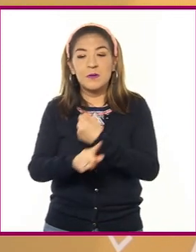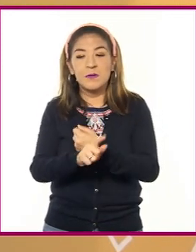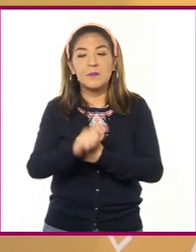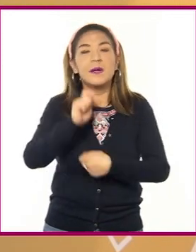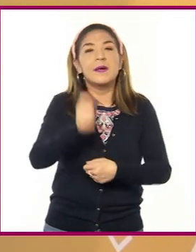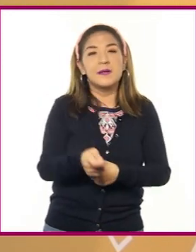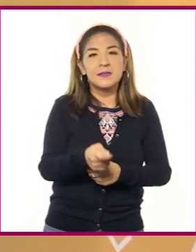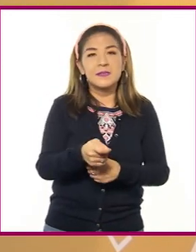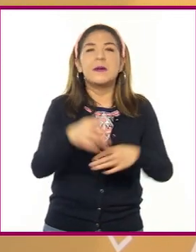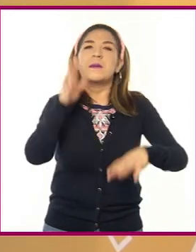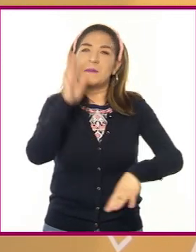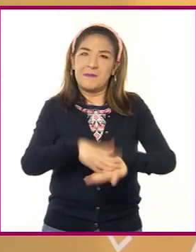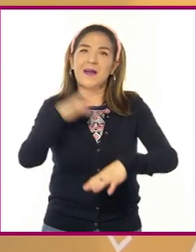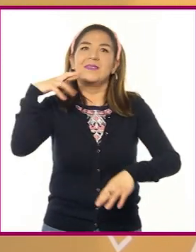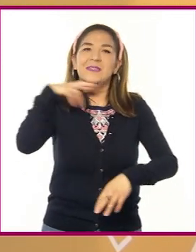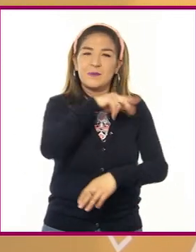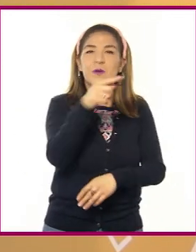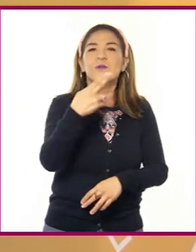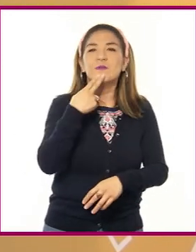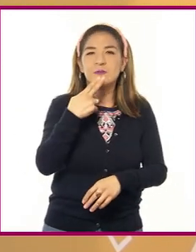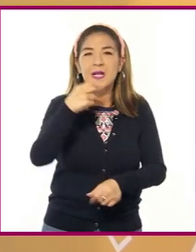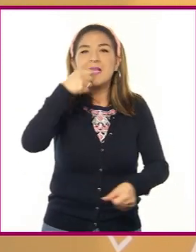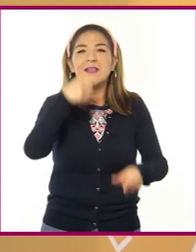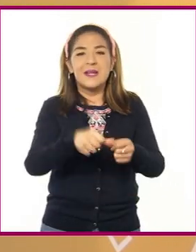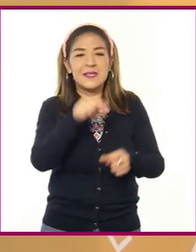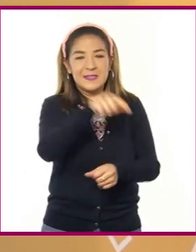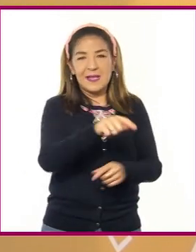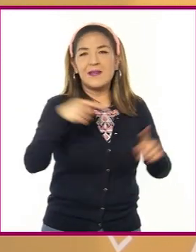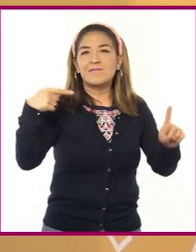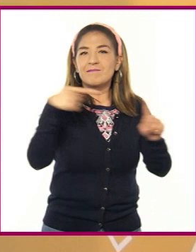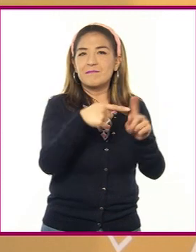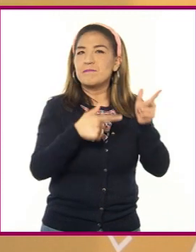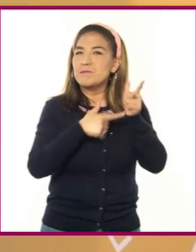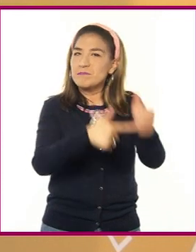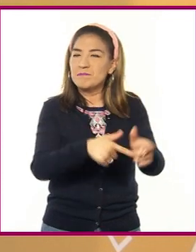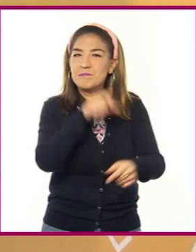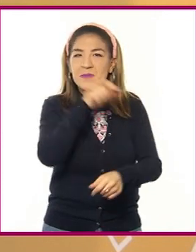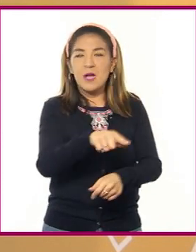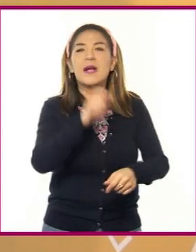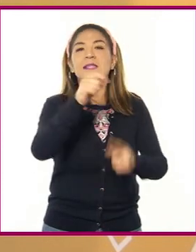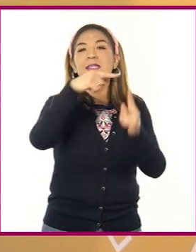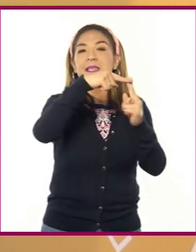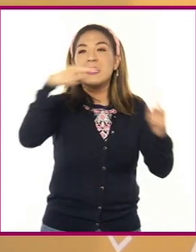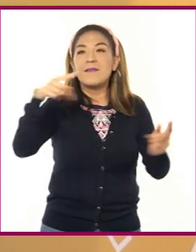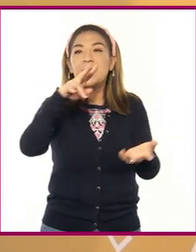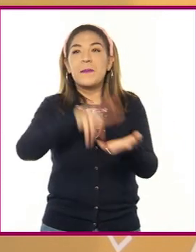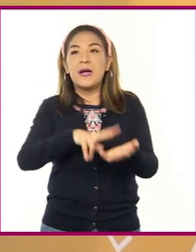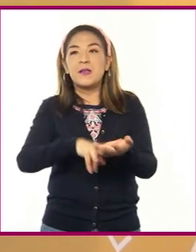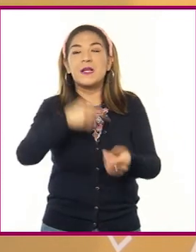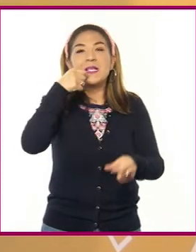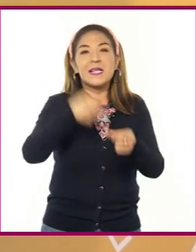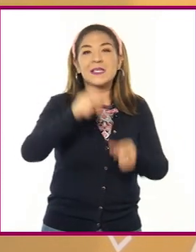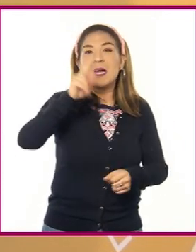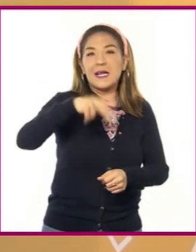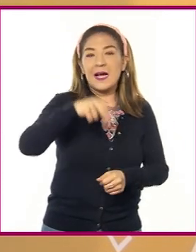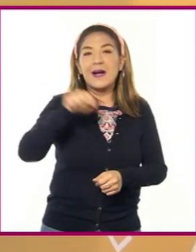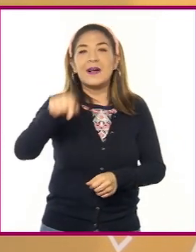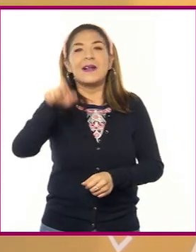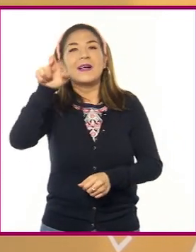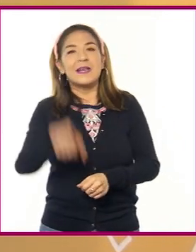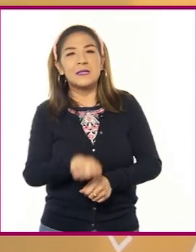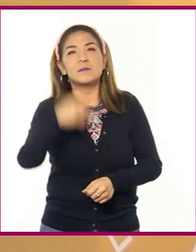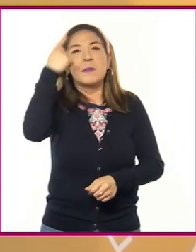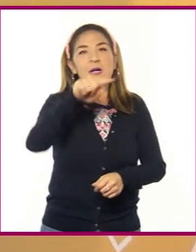se vuelve más ágil utilizar la constante de proporcionalidad, ya que solo se divide el valor de K entre los valores de X